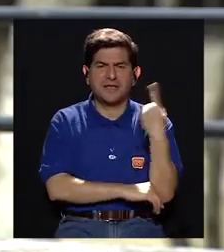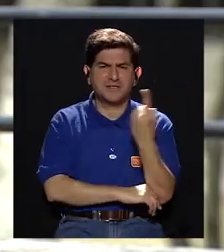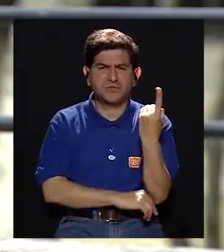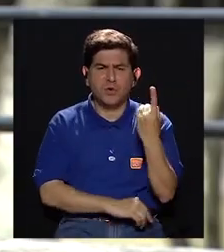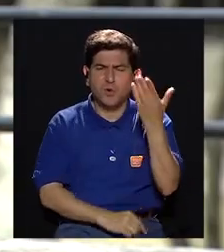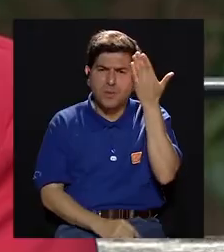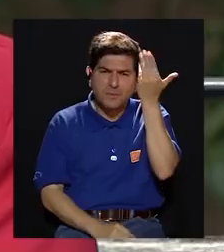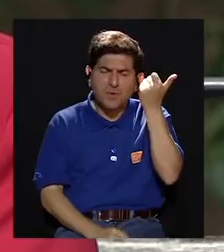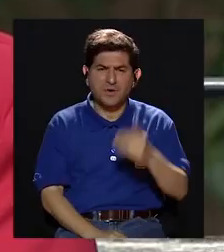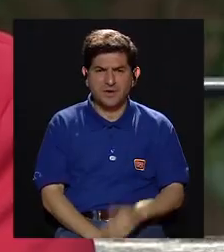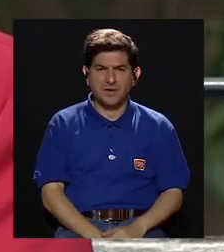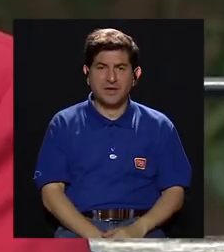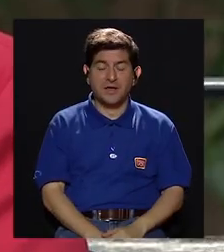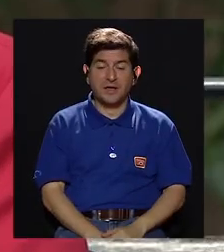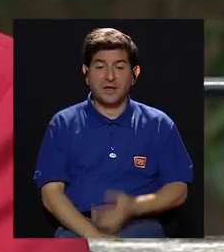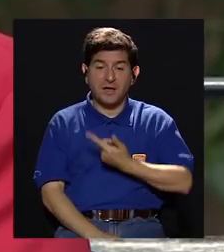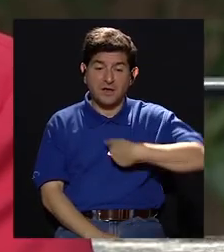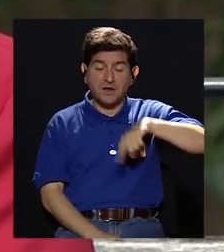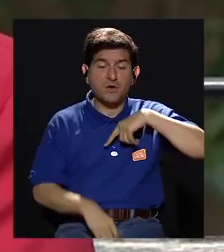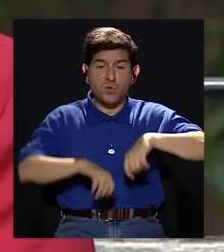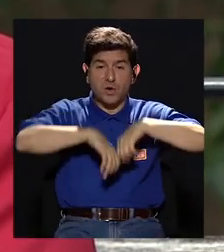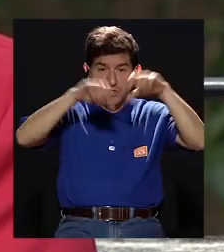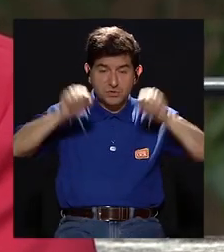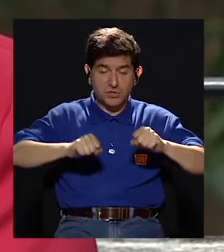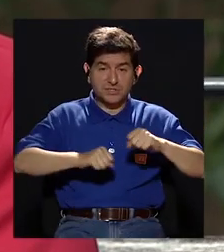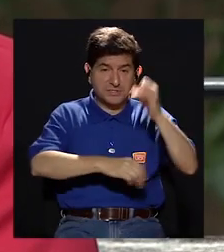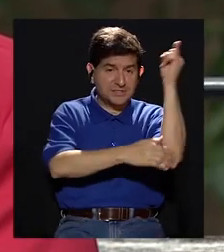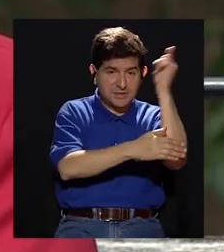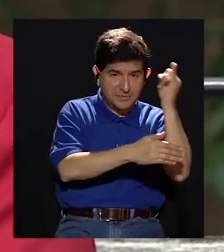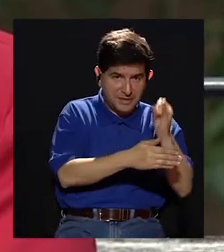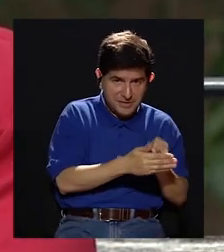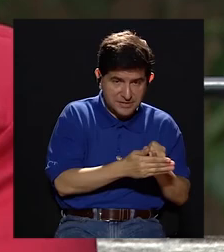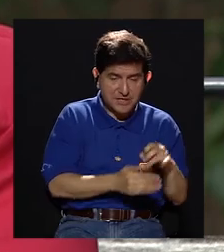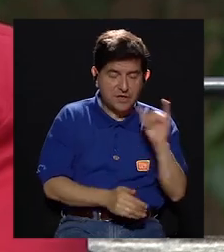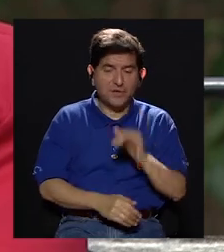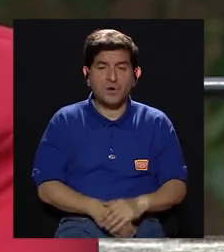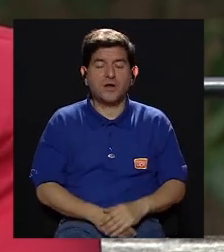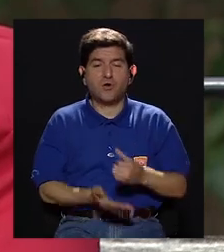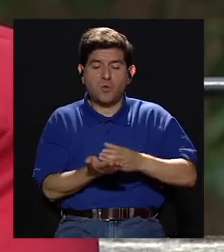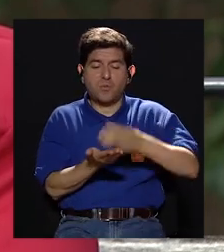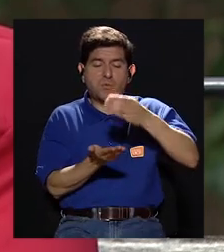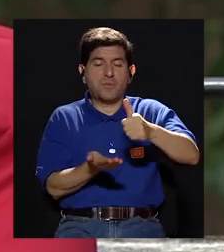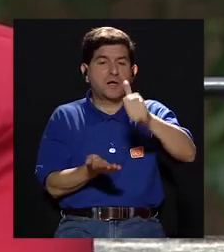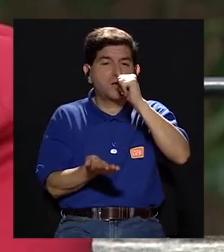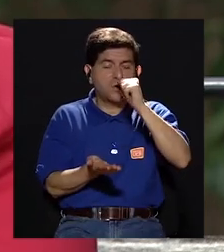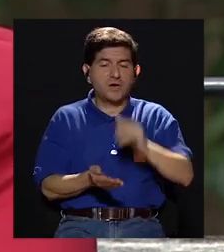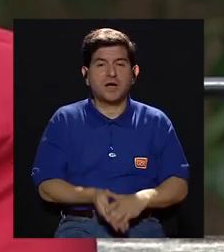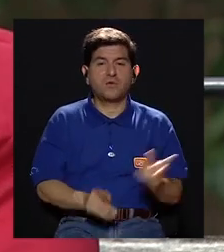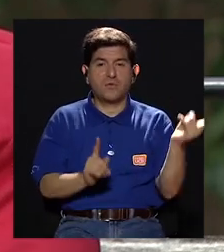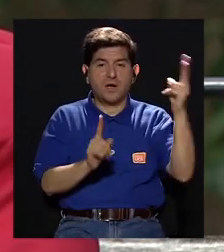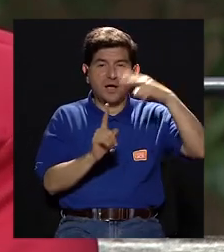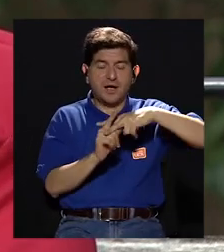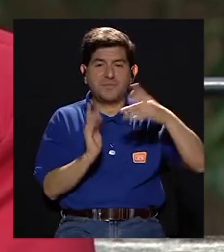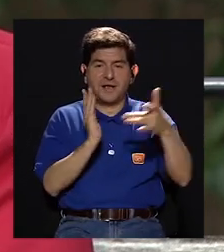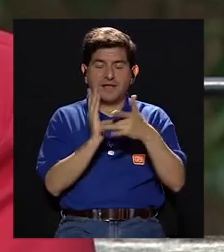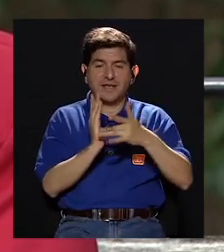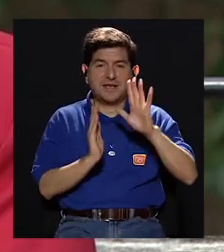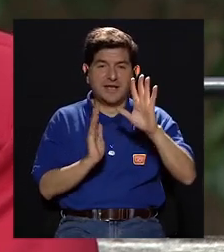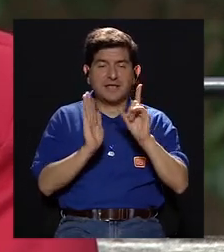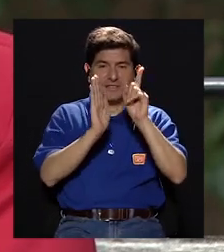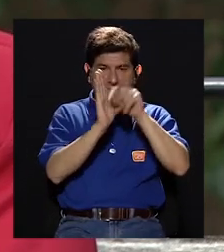solo una vez al día? Porque nuestro sistema está diseñado, es como un vaso con agua. Aplicas la técnica